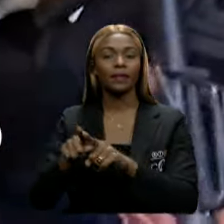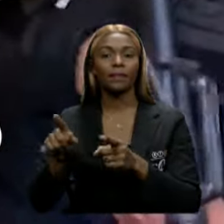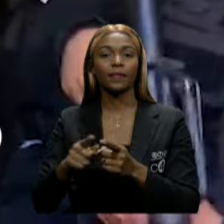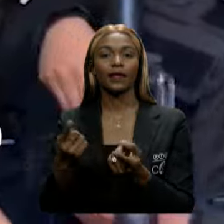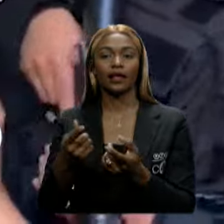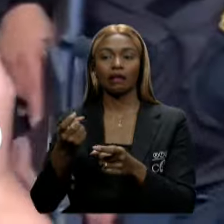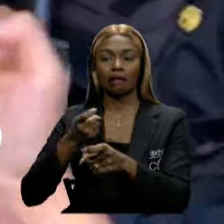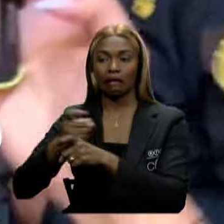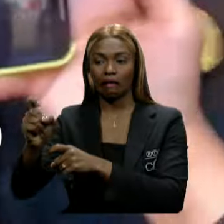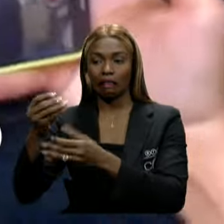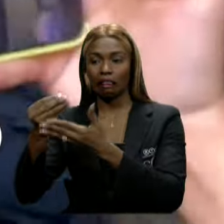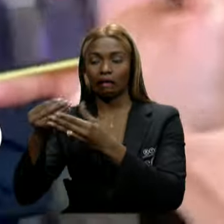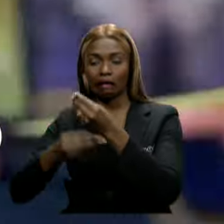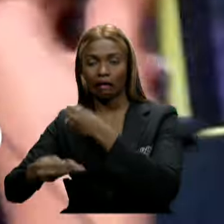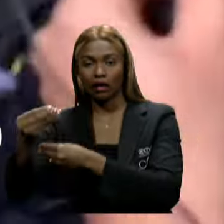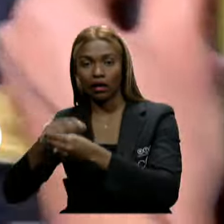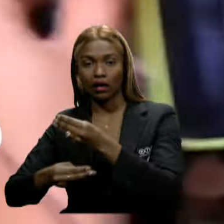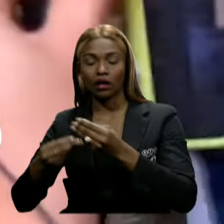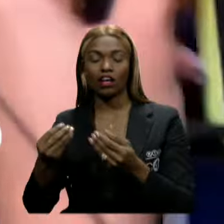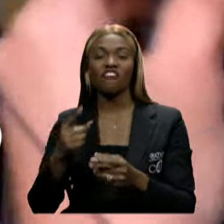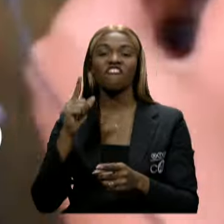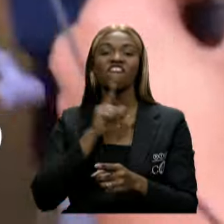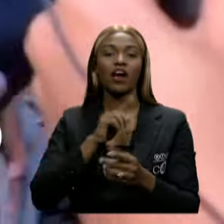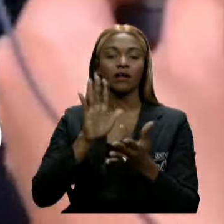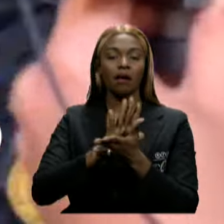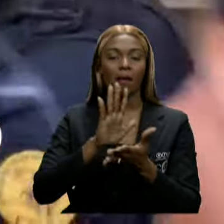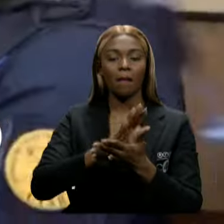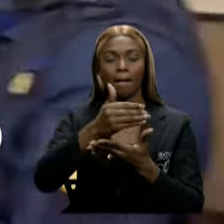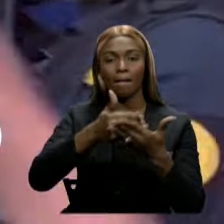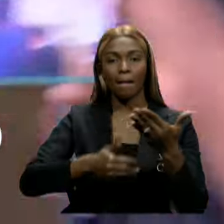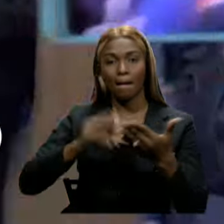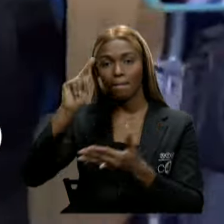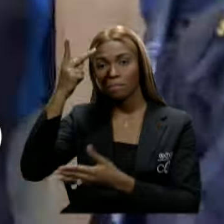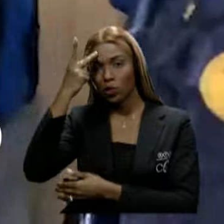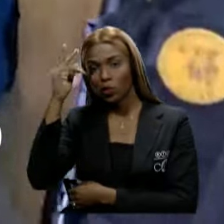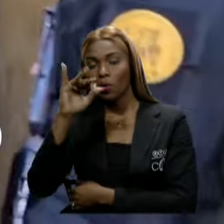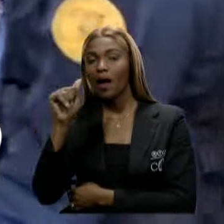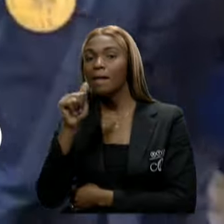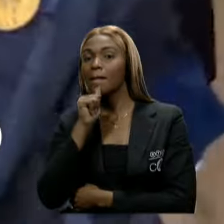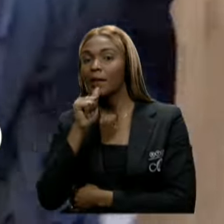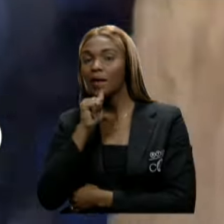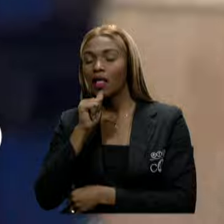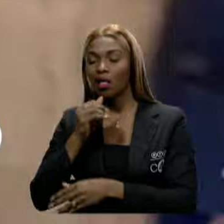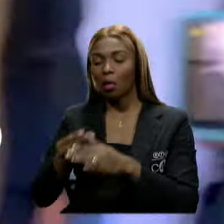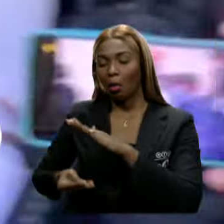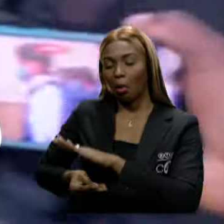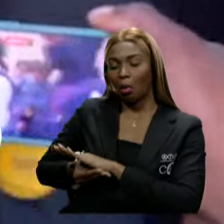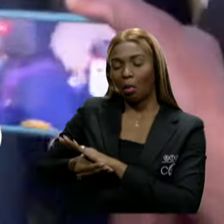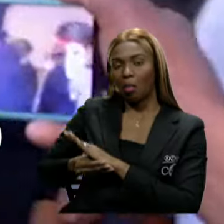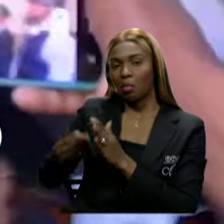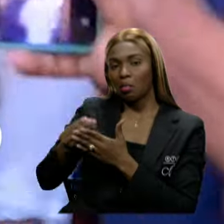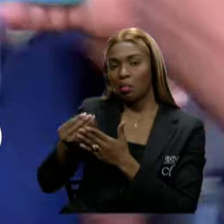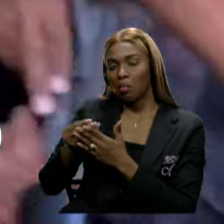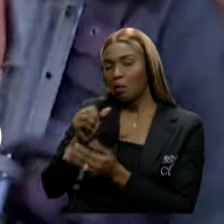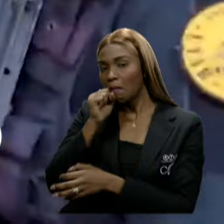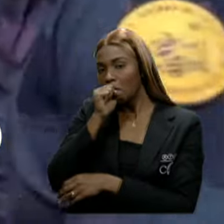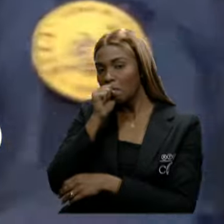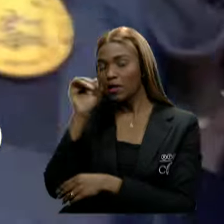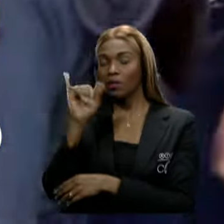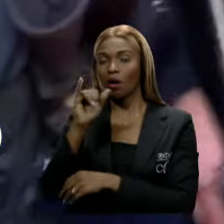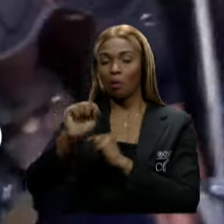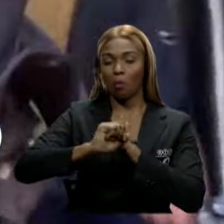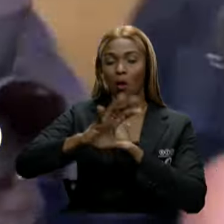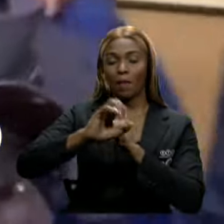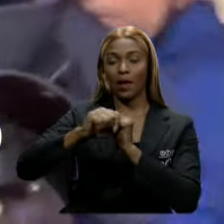desfalco, coalición de funcionarios, falsificación de documentos públicos y privados, soborno, financiamiento ilícito de campaña a una